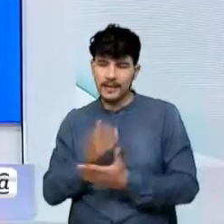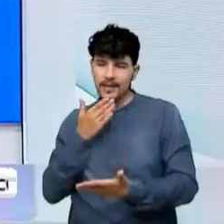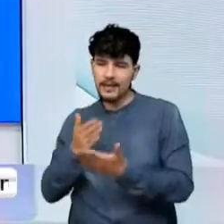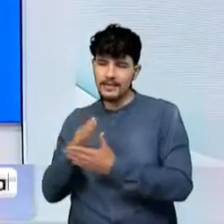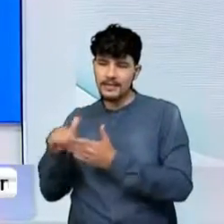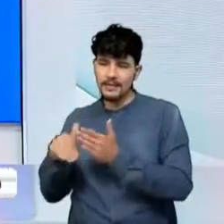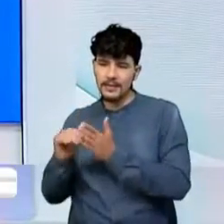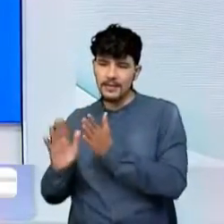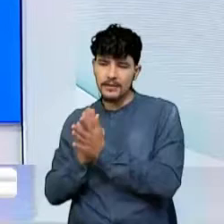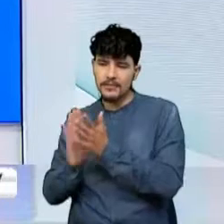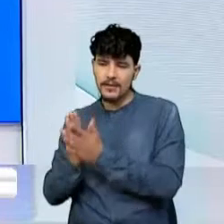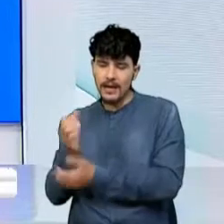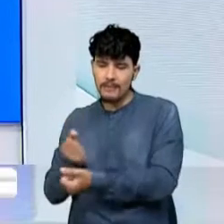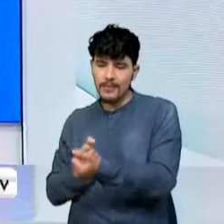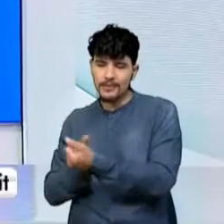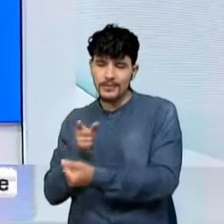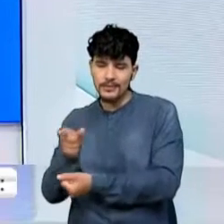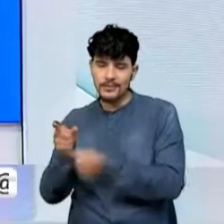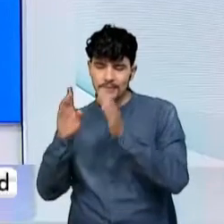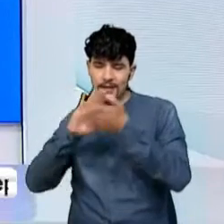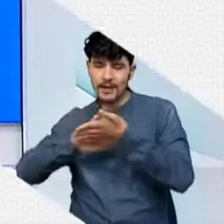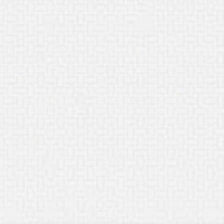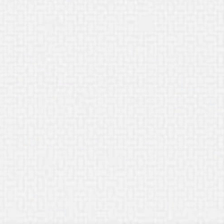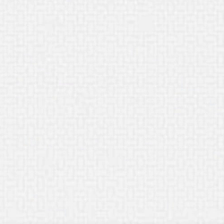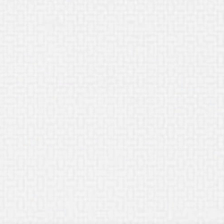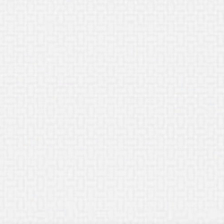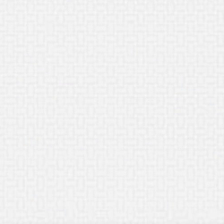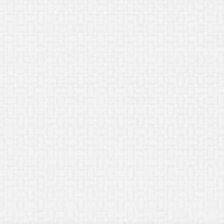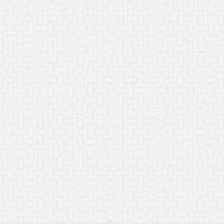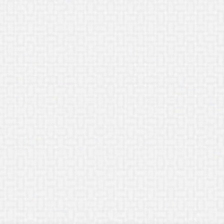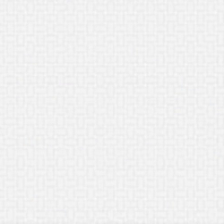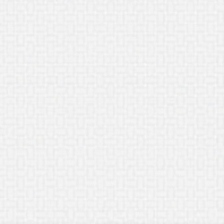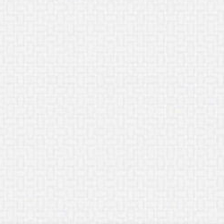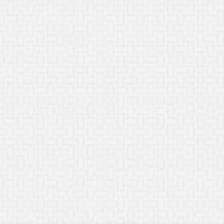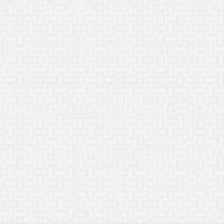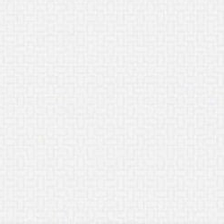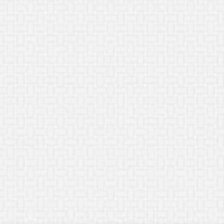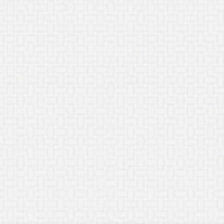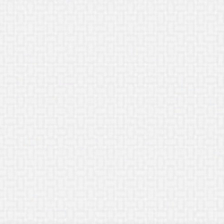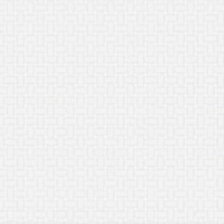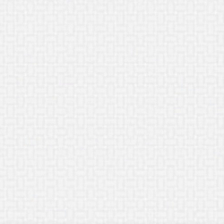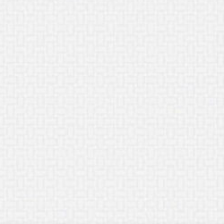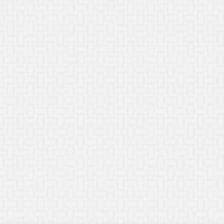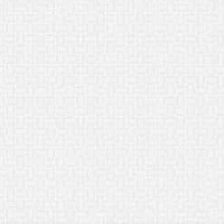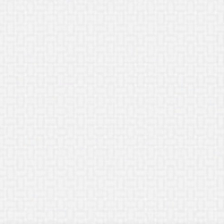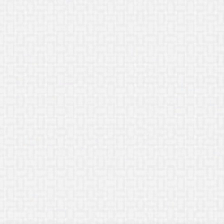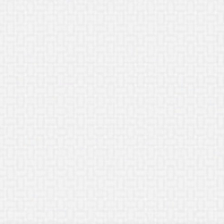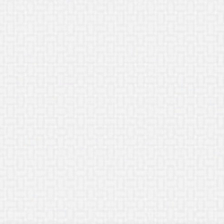comunidad. Escuchando la comunidad, nuestro sistema informativo. Canaltro.com